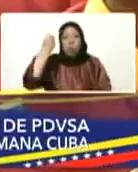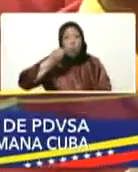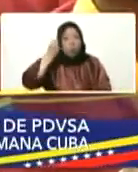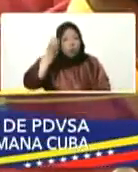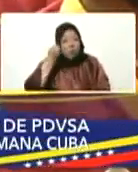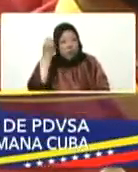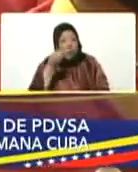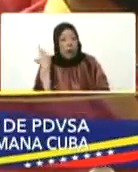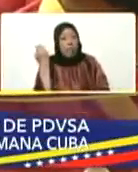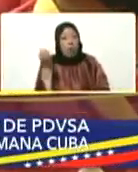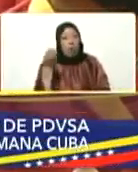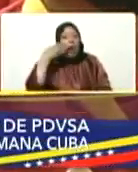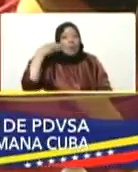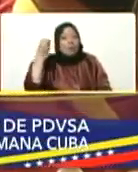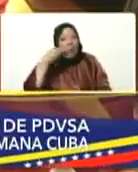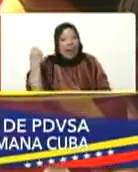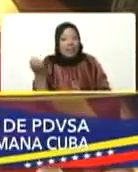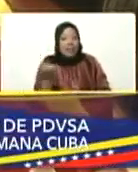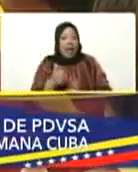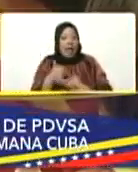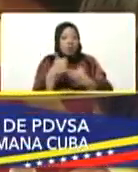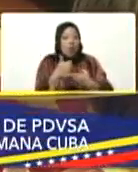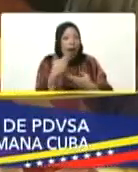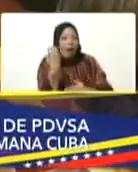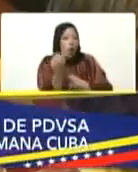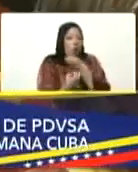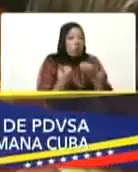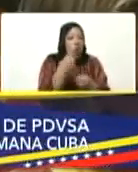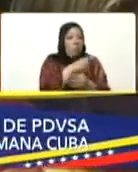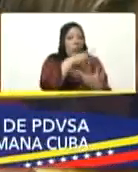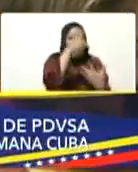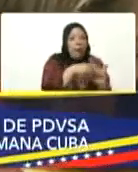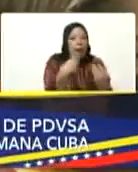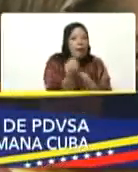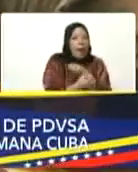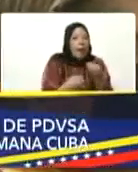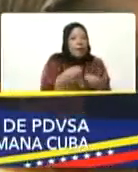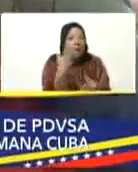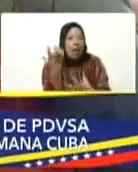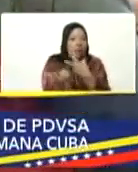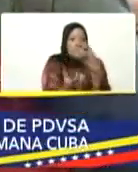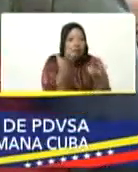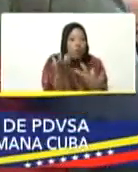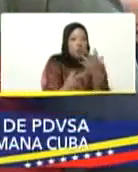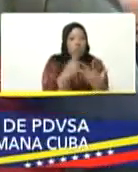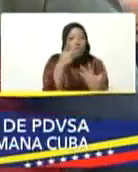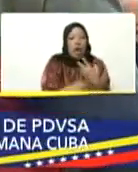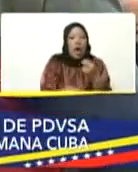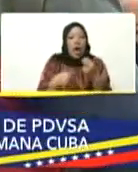mejores prácticas en materia de combate a incendios de hidrocarburos, y también construimos